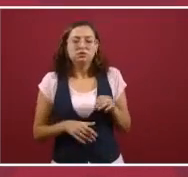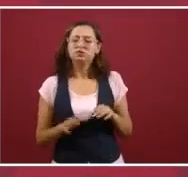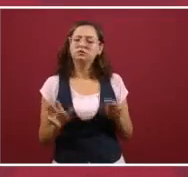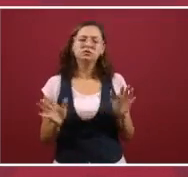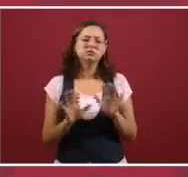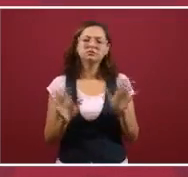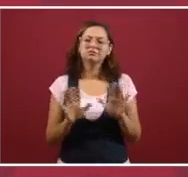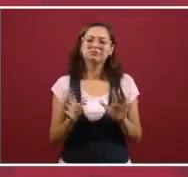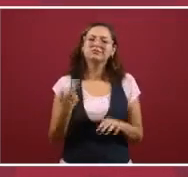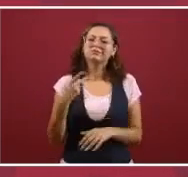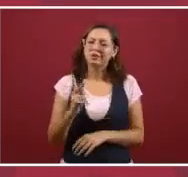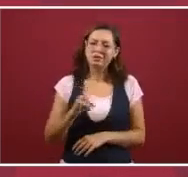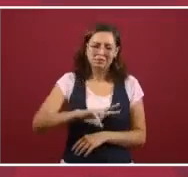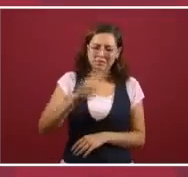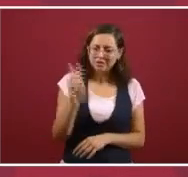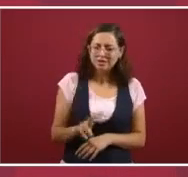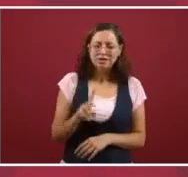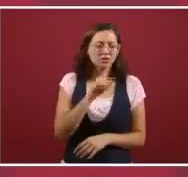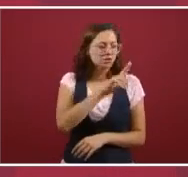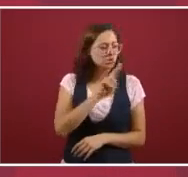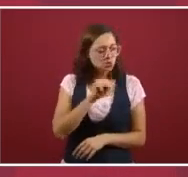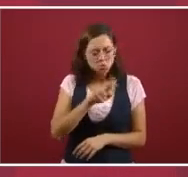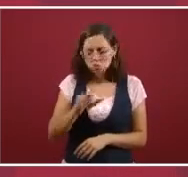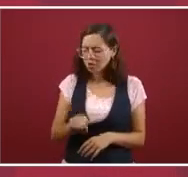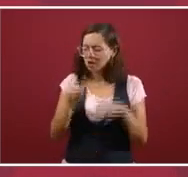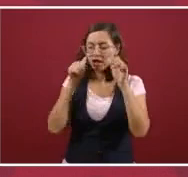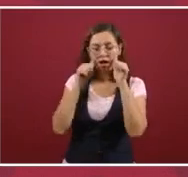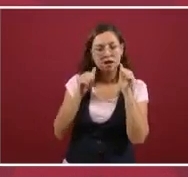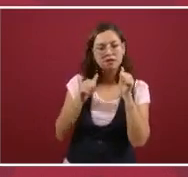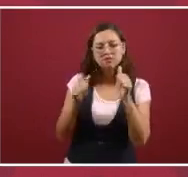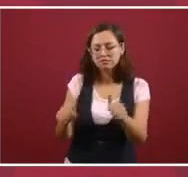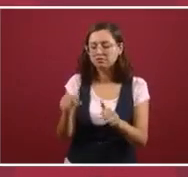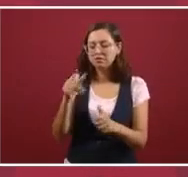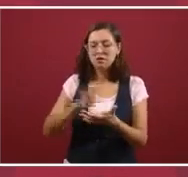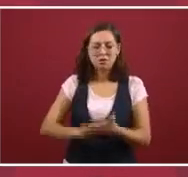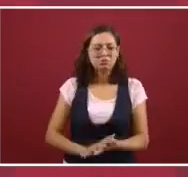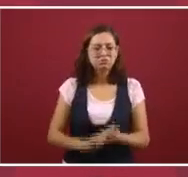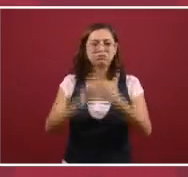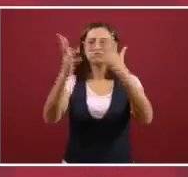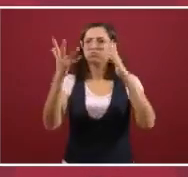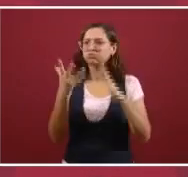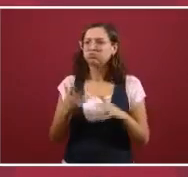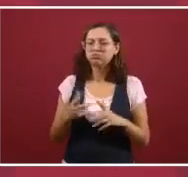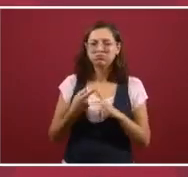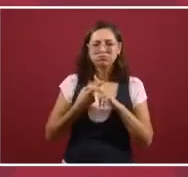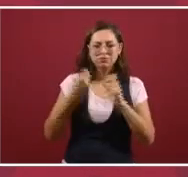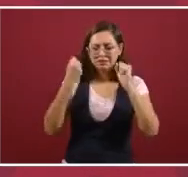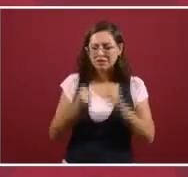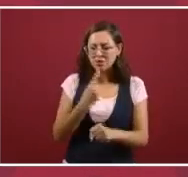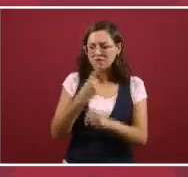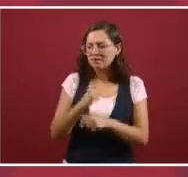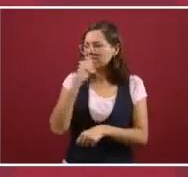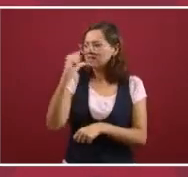no se atendieron las causas que originan la inseguridad y la violencia,